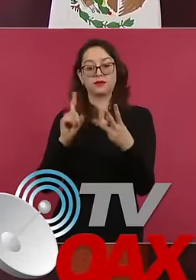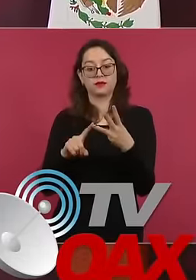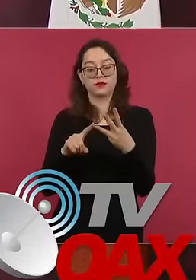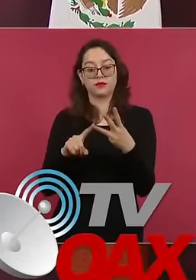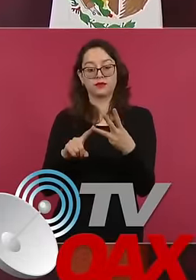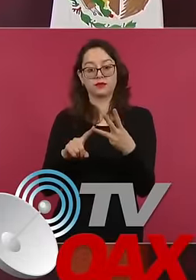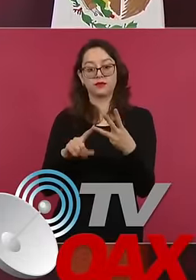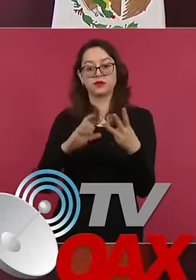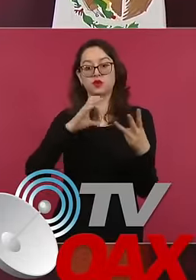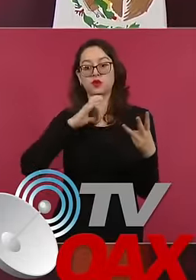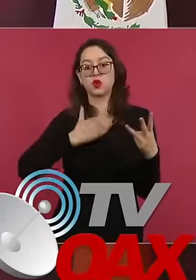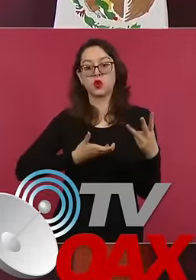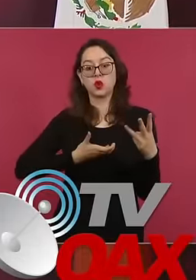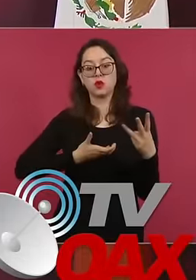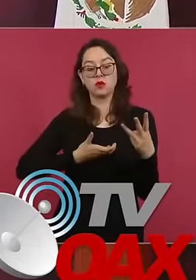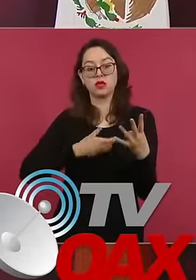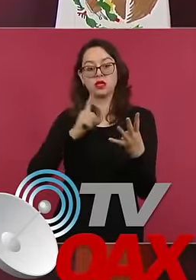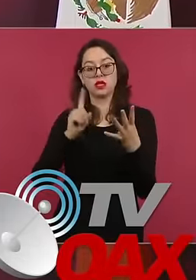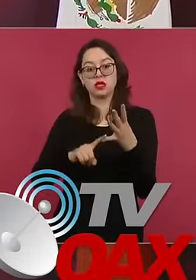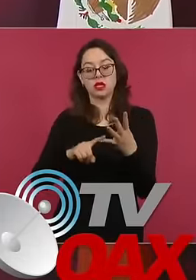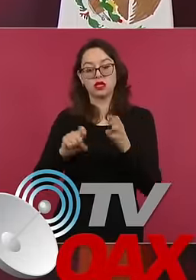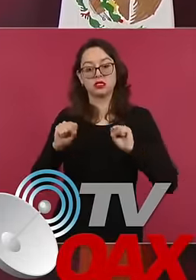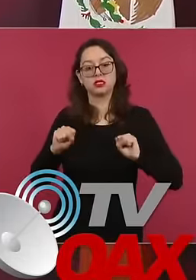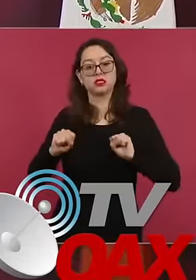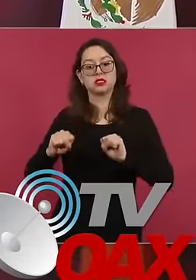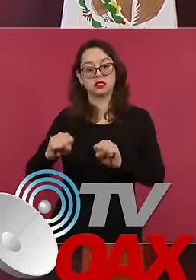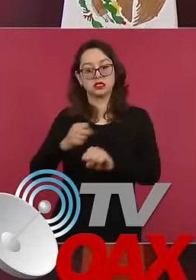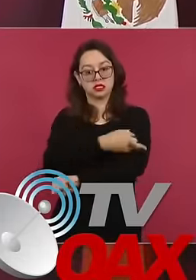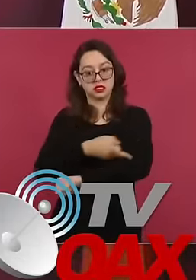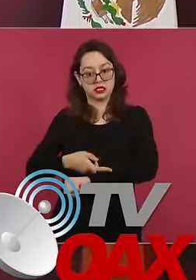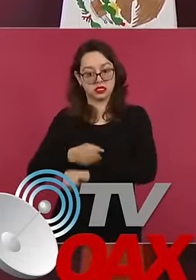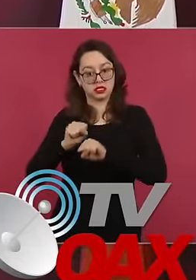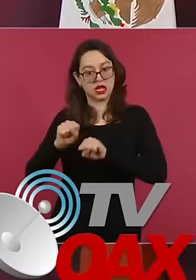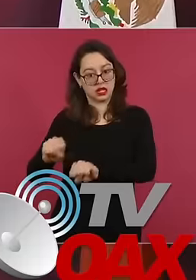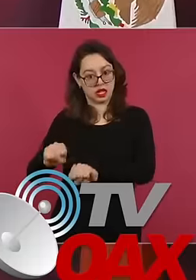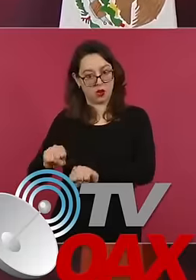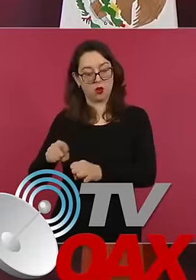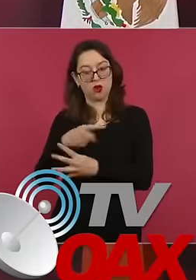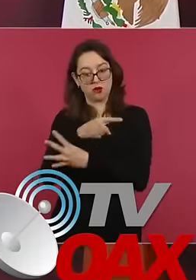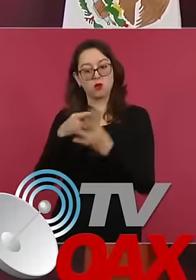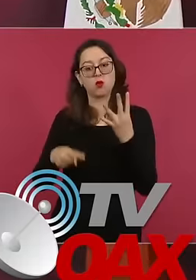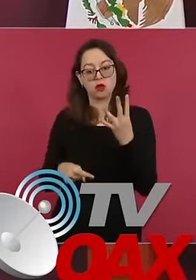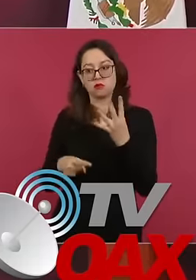Comercial Mexicana y Chedraui.